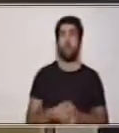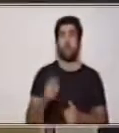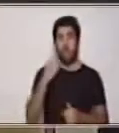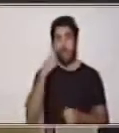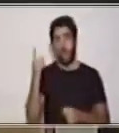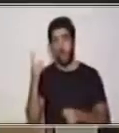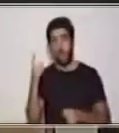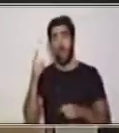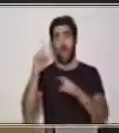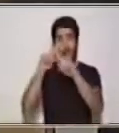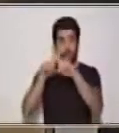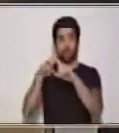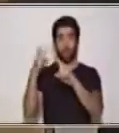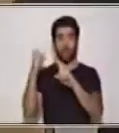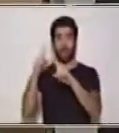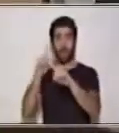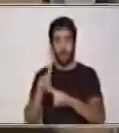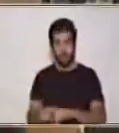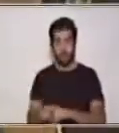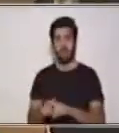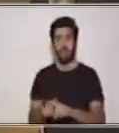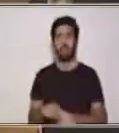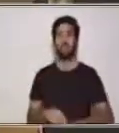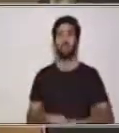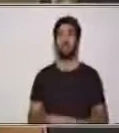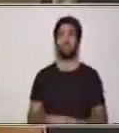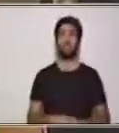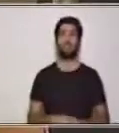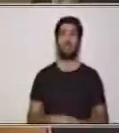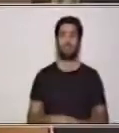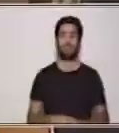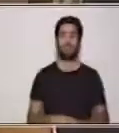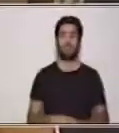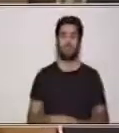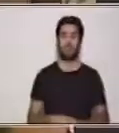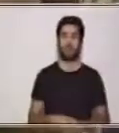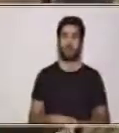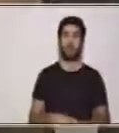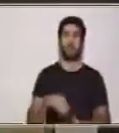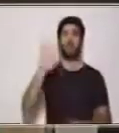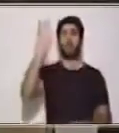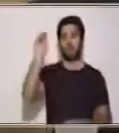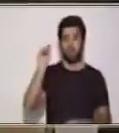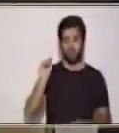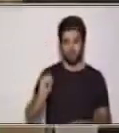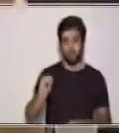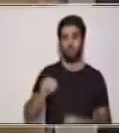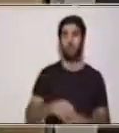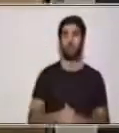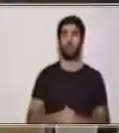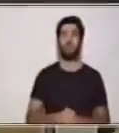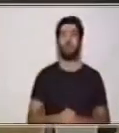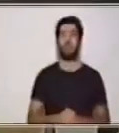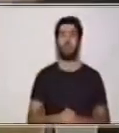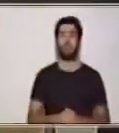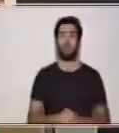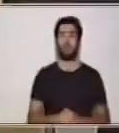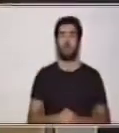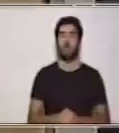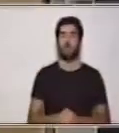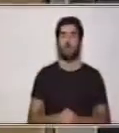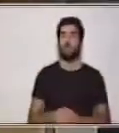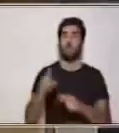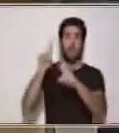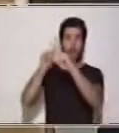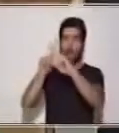También observamos que esta se repite aquí. También la incluimos en el máximo común divisor. Esta X ya